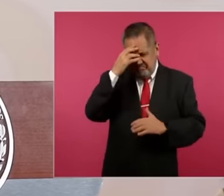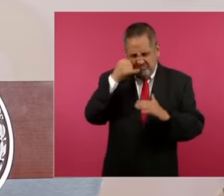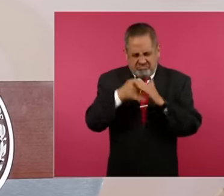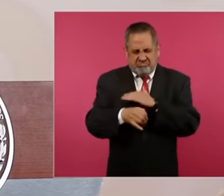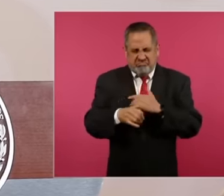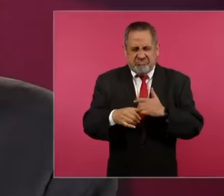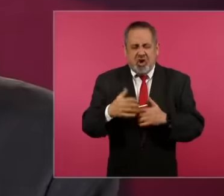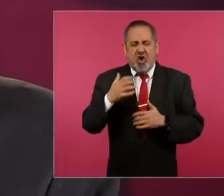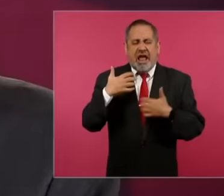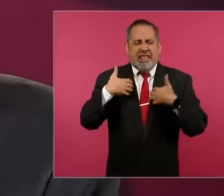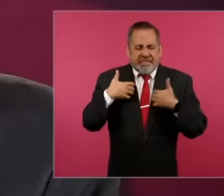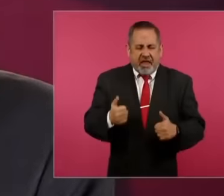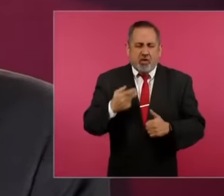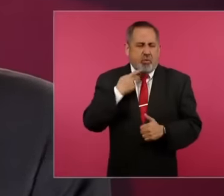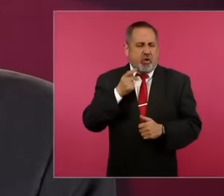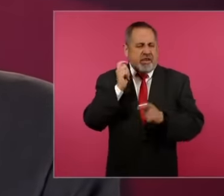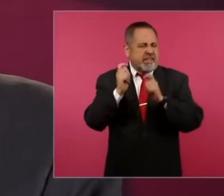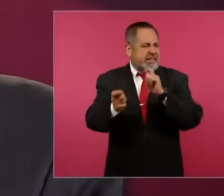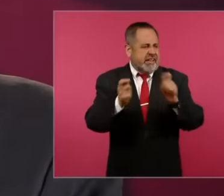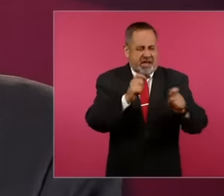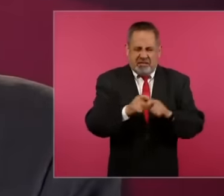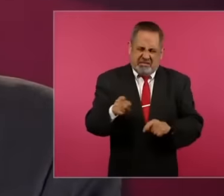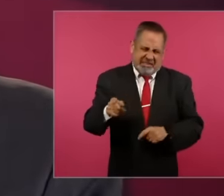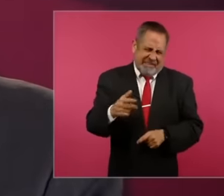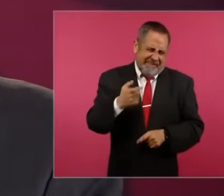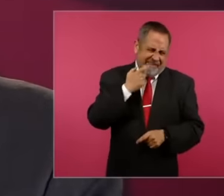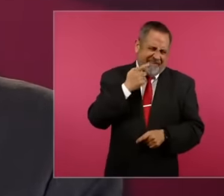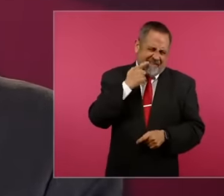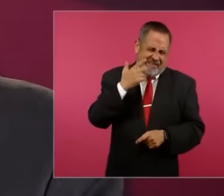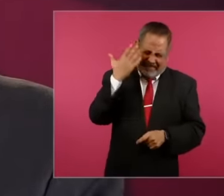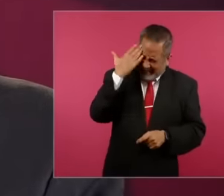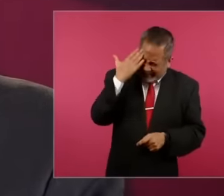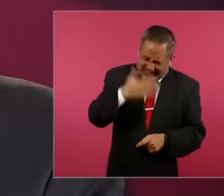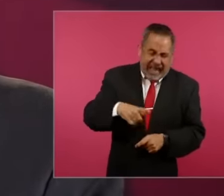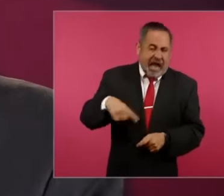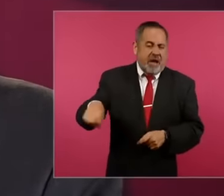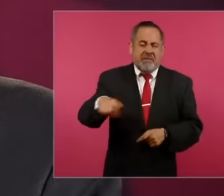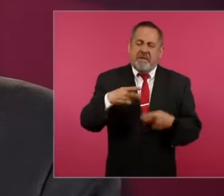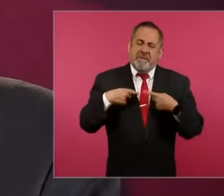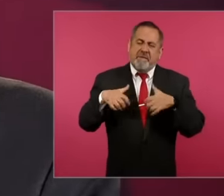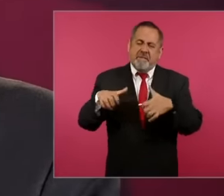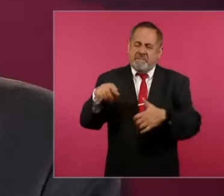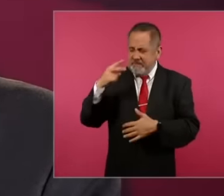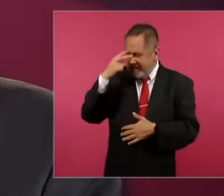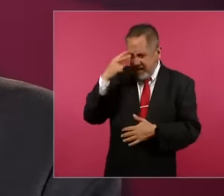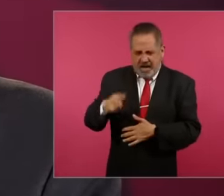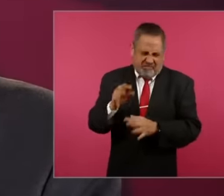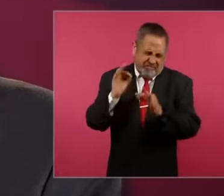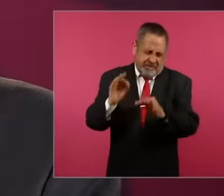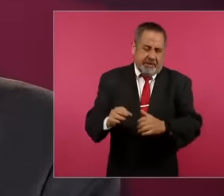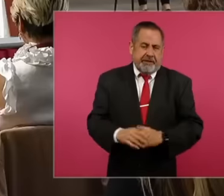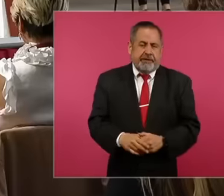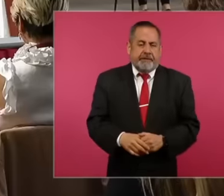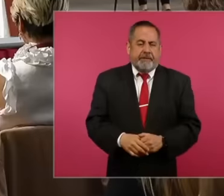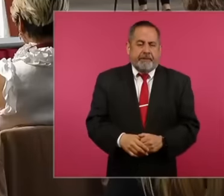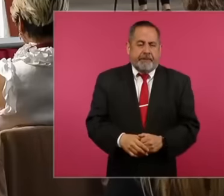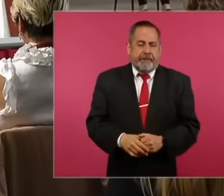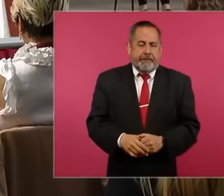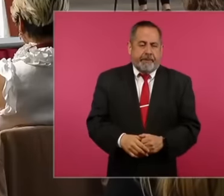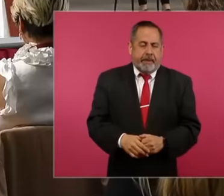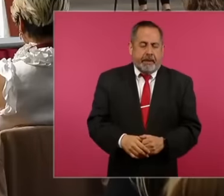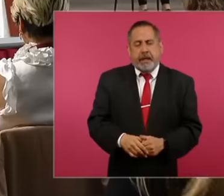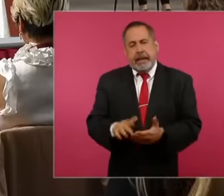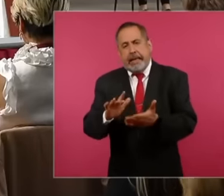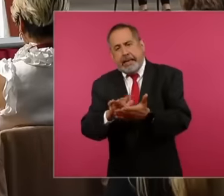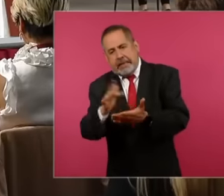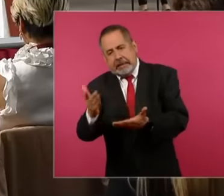politizado, que es mucha pieza el pueblo de México. Le aprecio estos minutos.